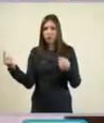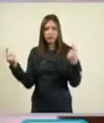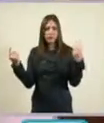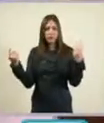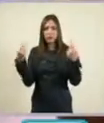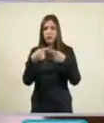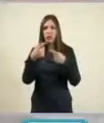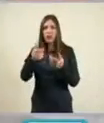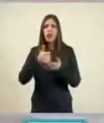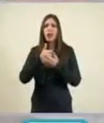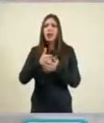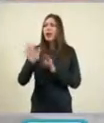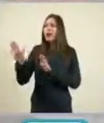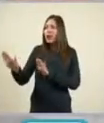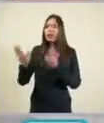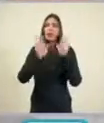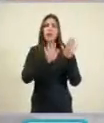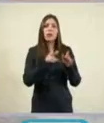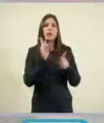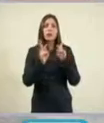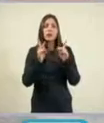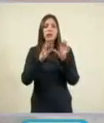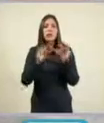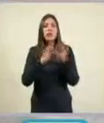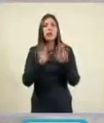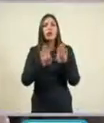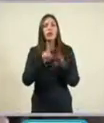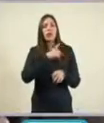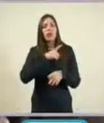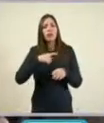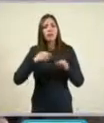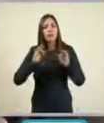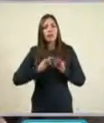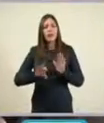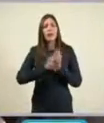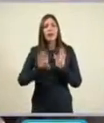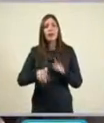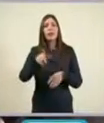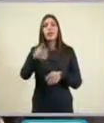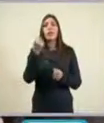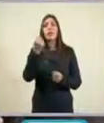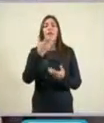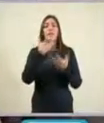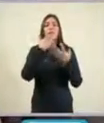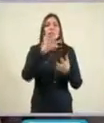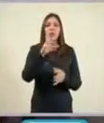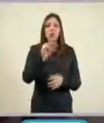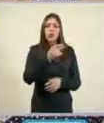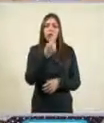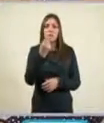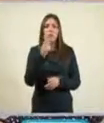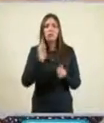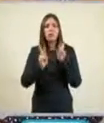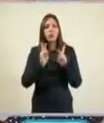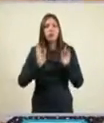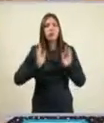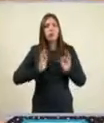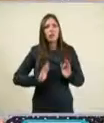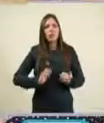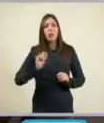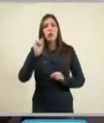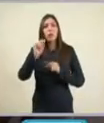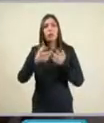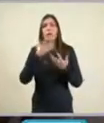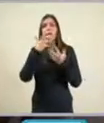tú te involucras y tratas de hacer algo al respecto. O sea, Lo desde haces en la decir, escuela. no en levantes todas la partes. voz, hay que hablar Claro. tranquilo para no empezar a generar